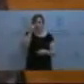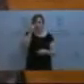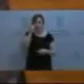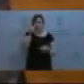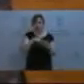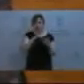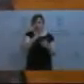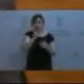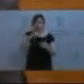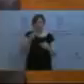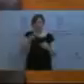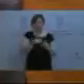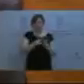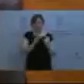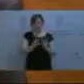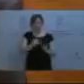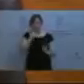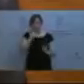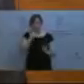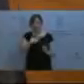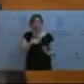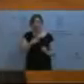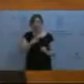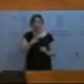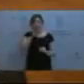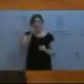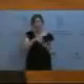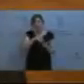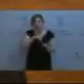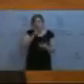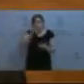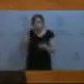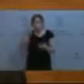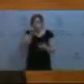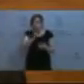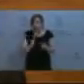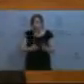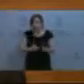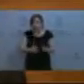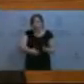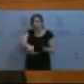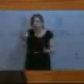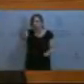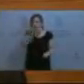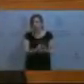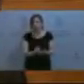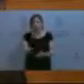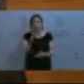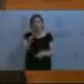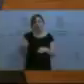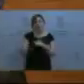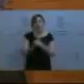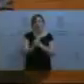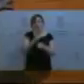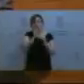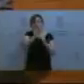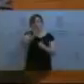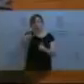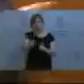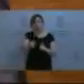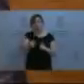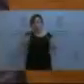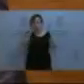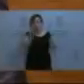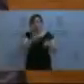a solucionar algo, igual nos tiramos otros 1.205 años. Entonces, vamos a ver, o logramos financiarlo de otra manera, ábranse ustedes a unas